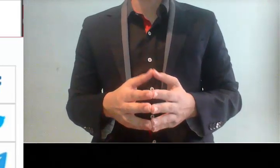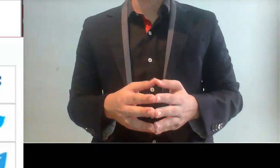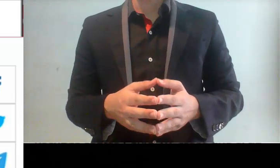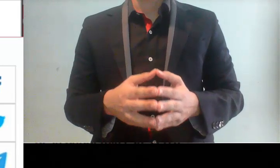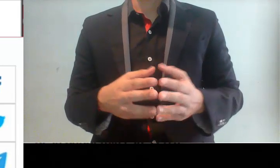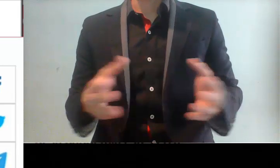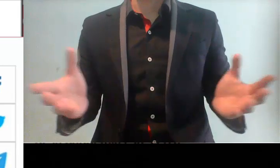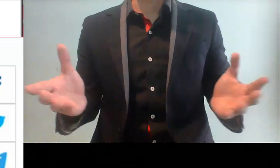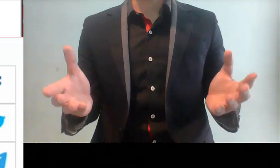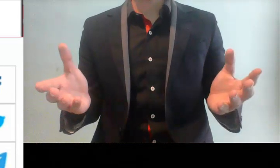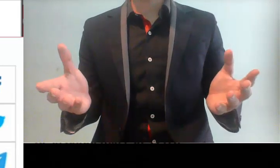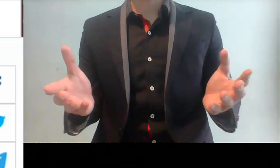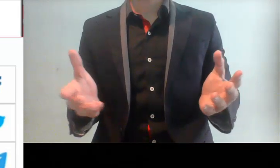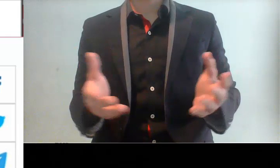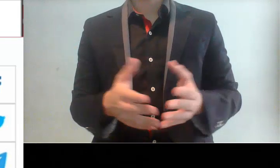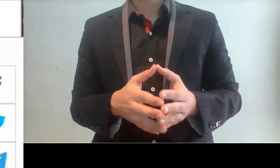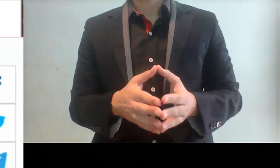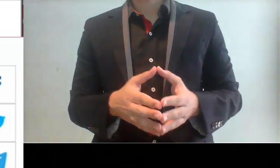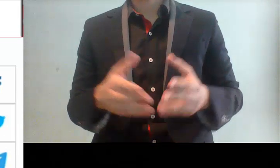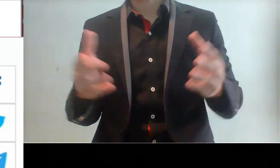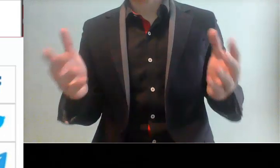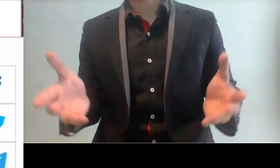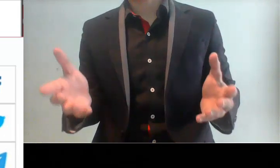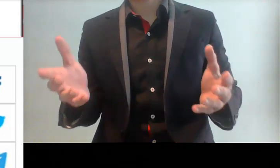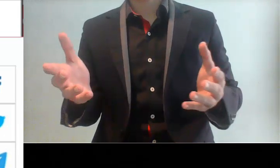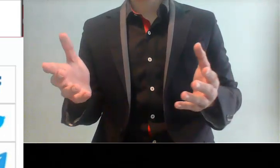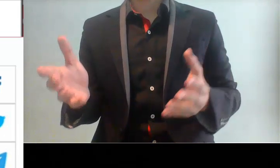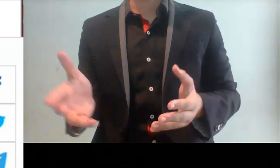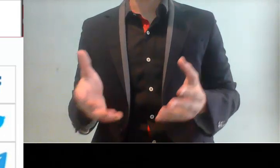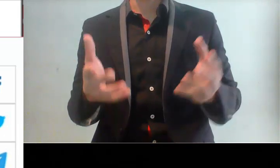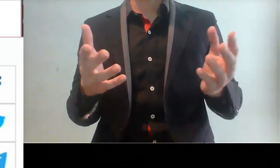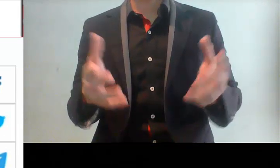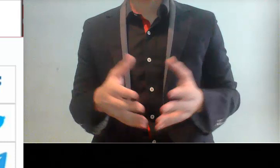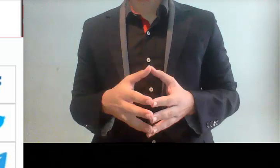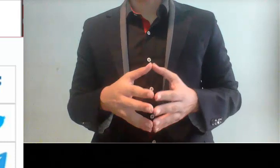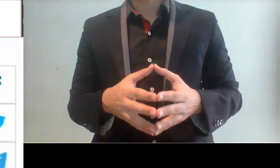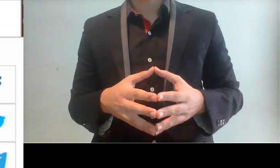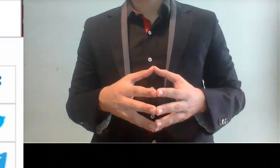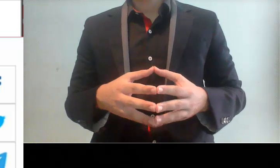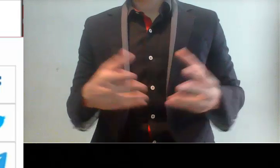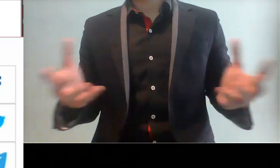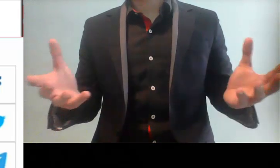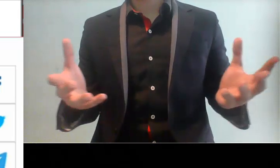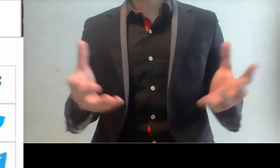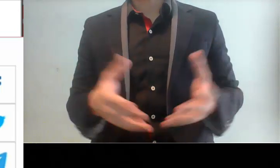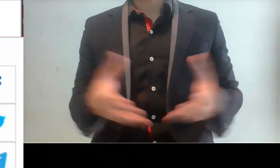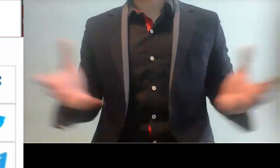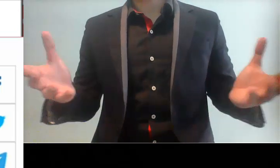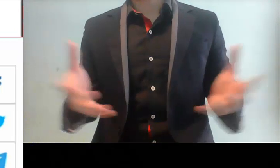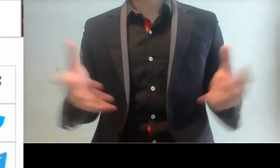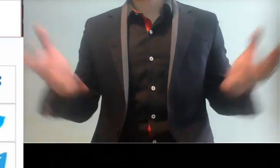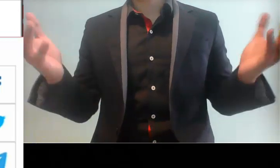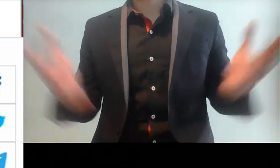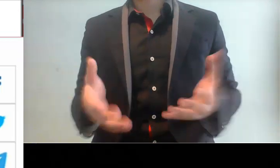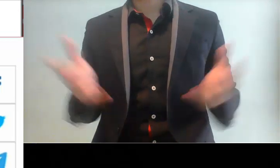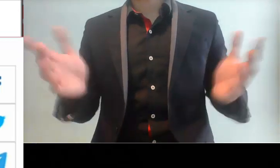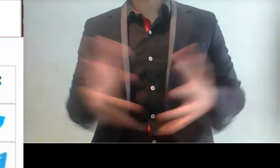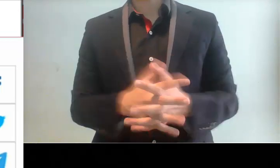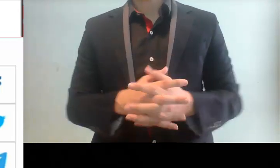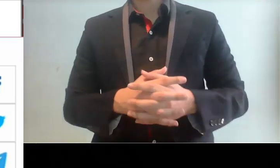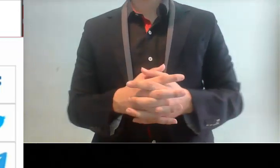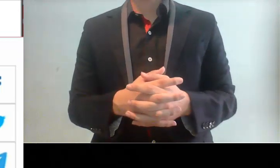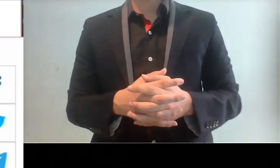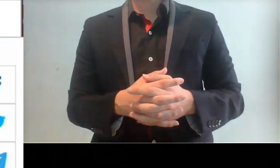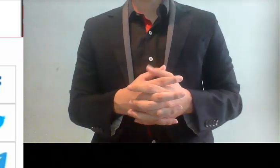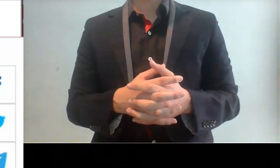ser ciberterroristas, pero a favor del PRI y del PAN. ¿Por qué? Porque la jugada que quiere hacer el INE es muy rara, ¿no? Porque qué raro que de